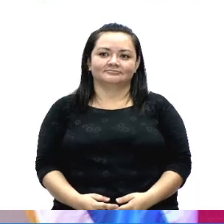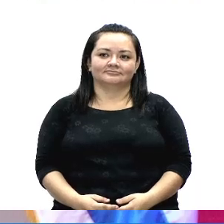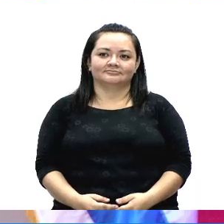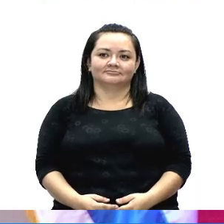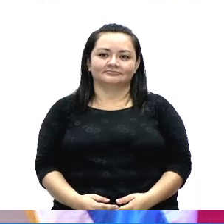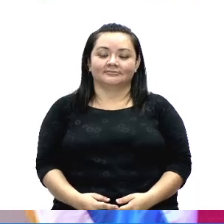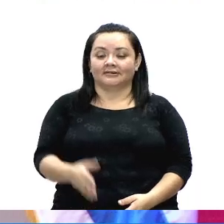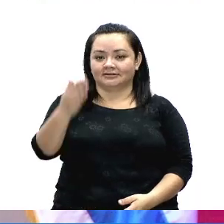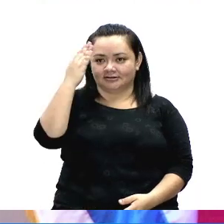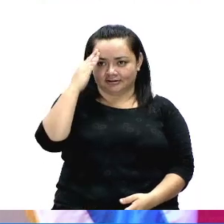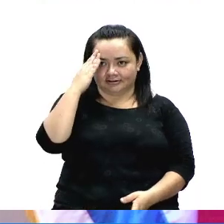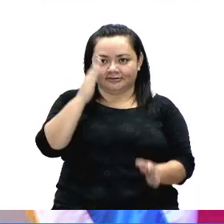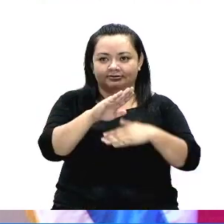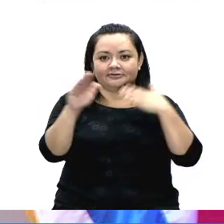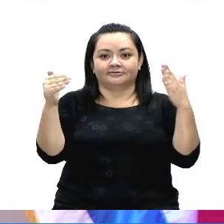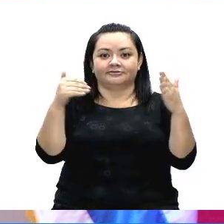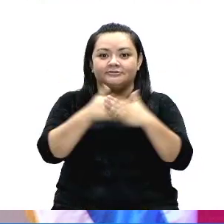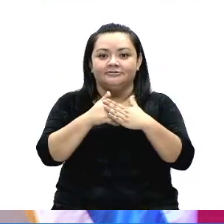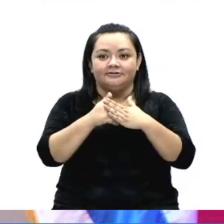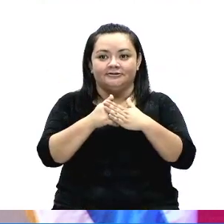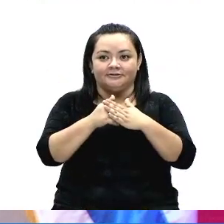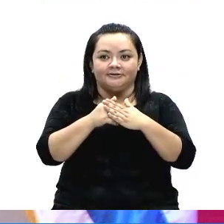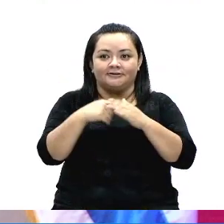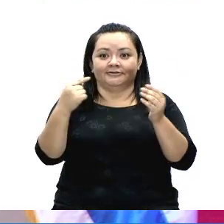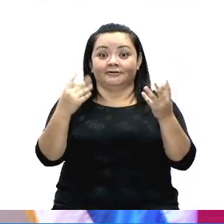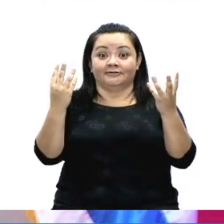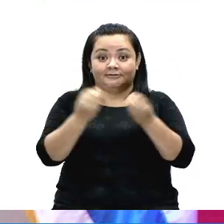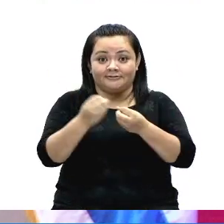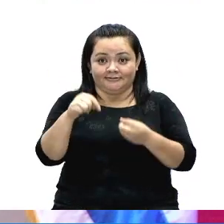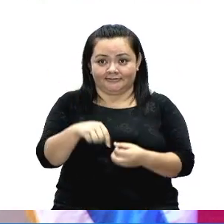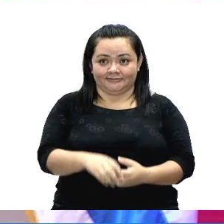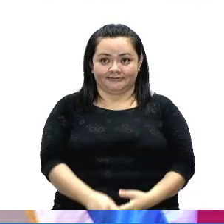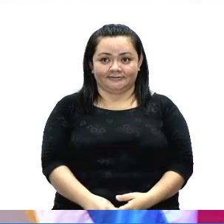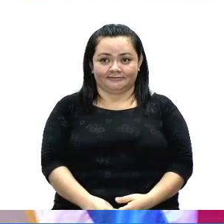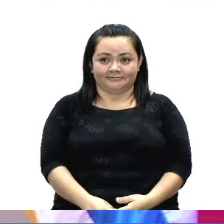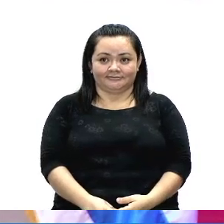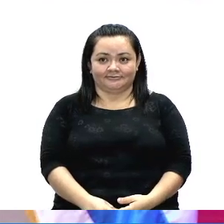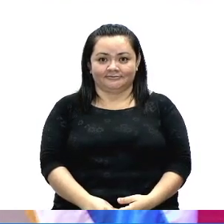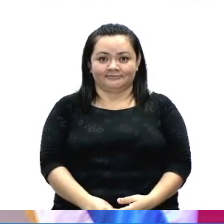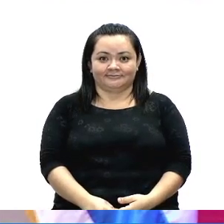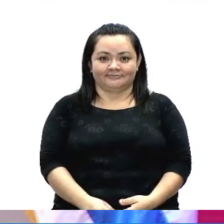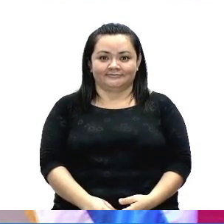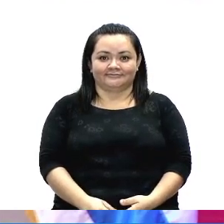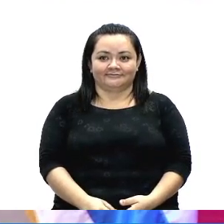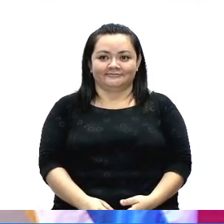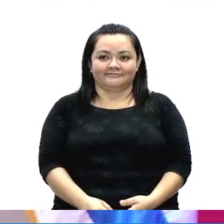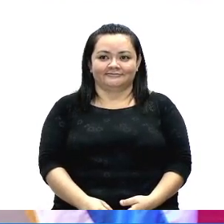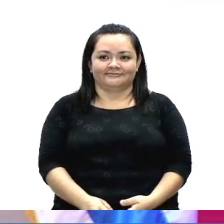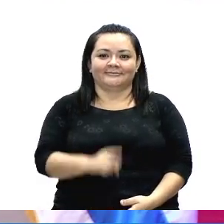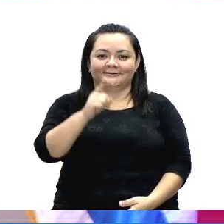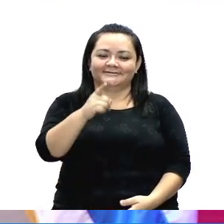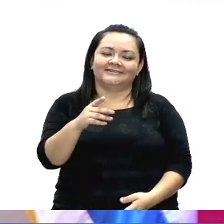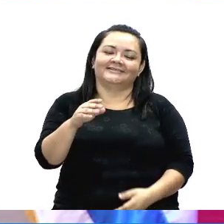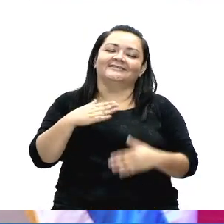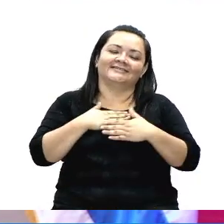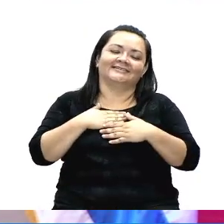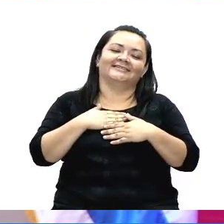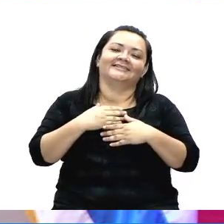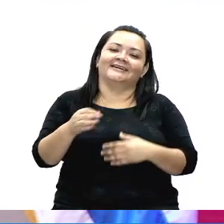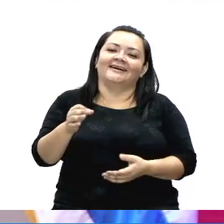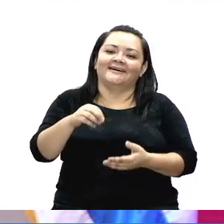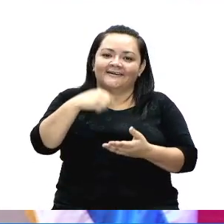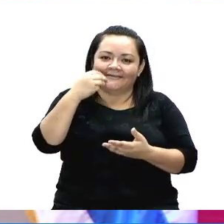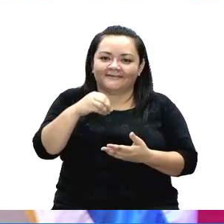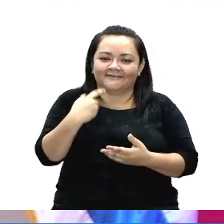sabe que todos los que estamos acá los pocos que estamos acá hermano porque un poquito los que estamos acá usted haya dio engalana ya echando de los